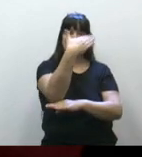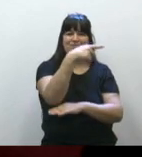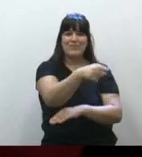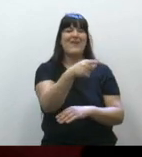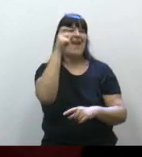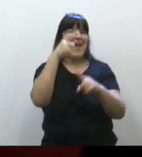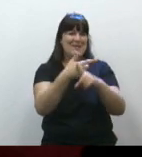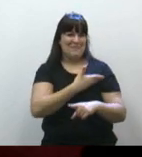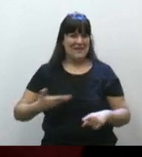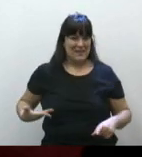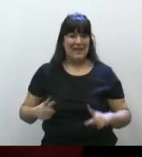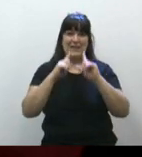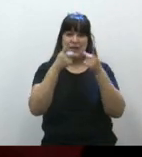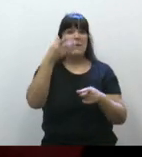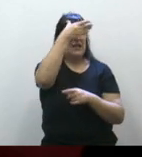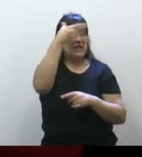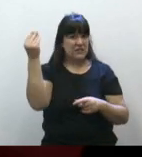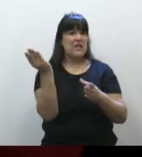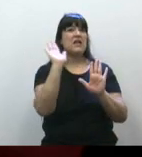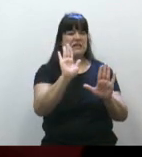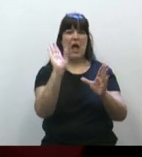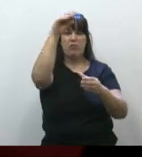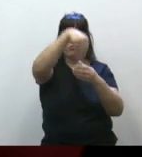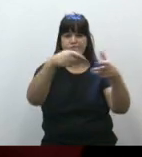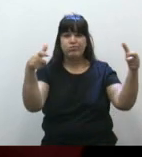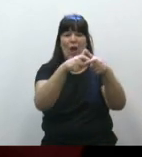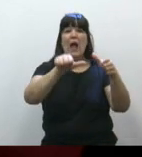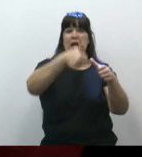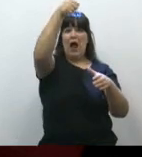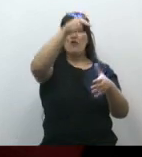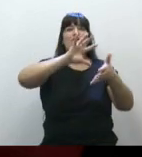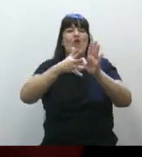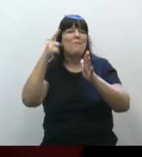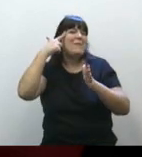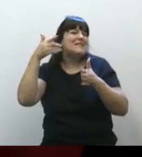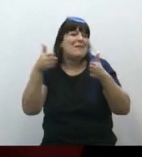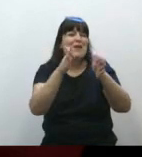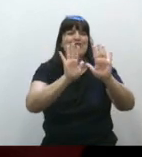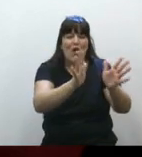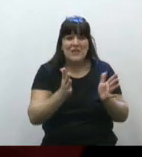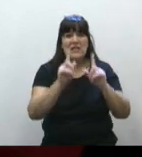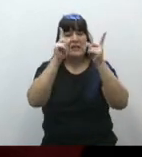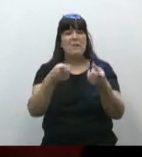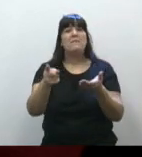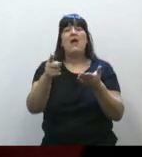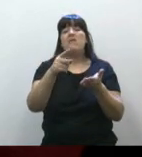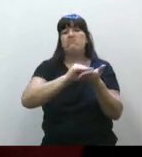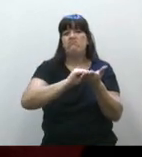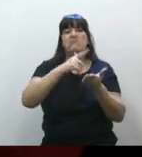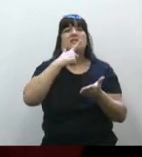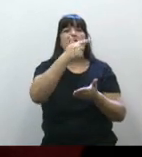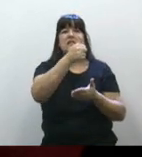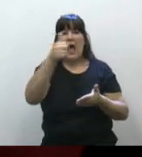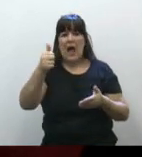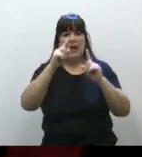presidenta cristina fernández de kirchner ganó esa corriente de pensamiento el doctor rodríguez había gente que